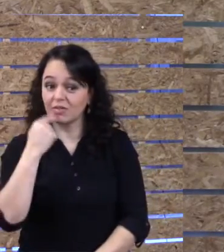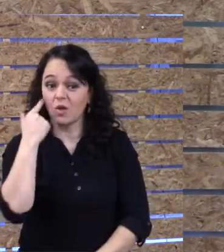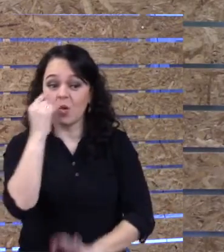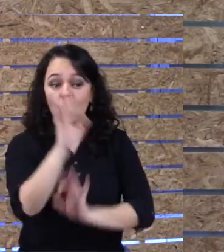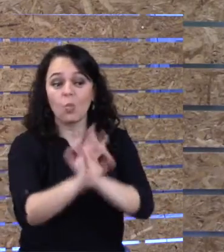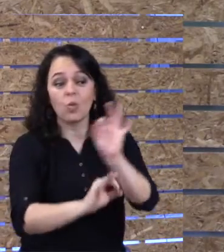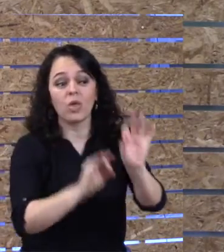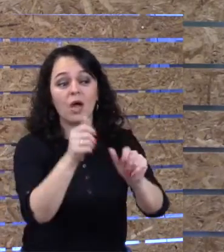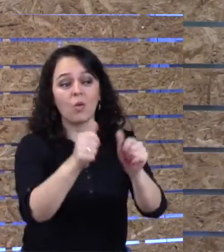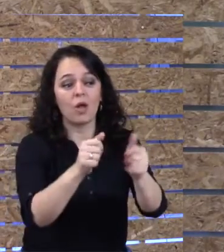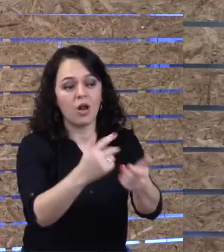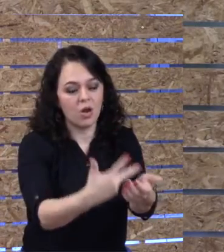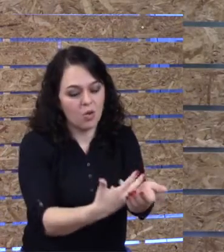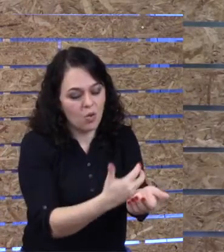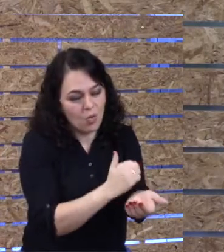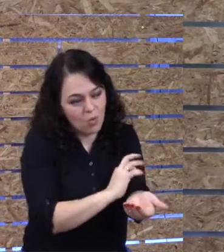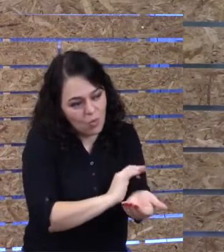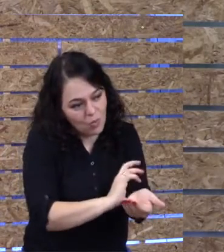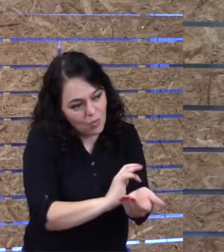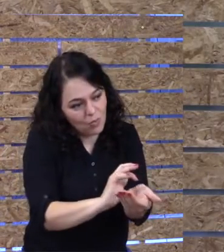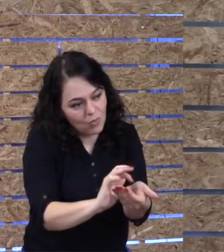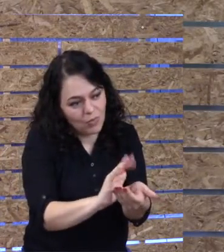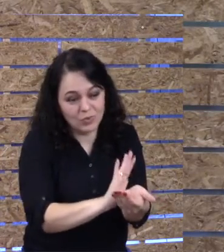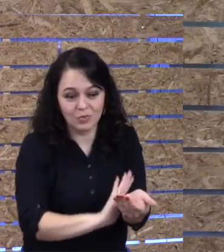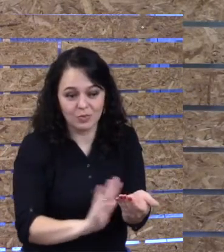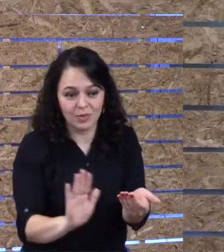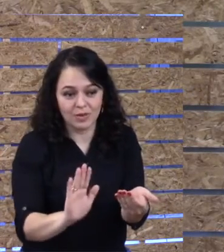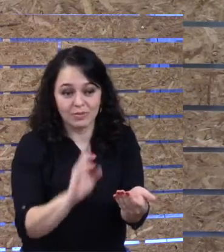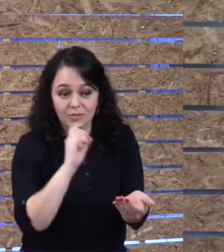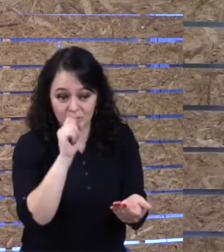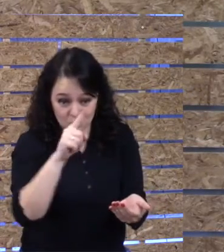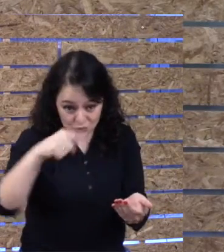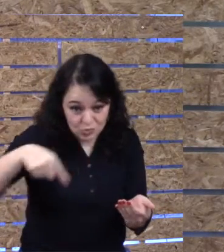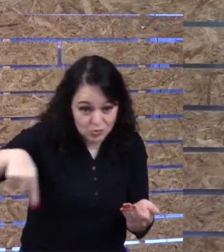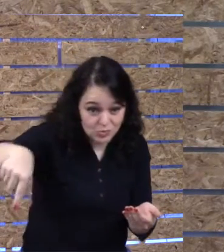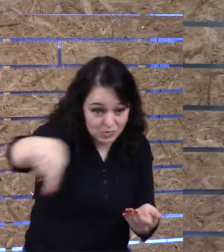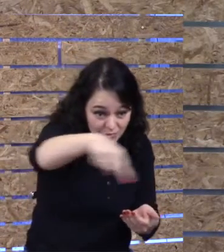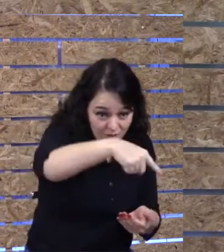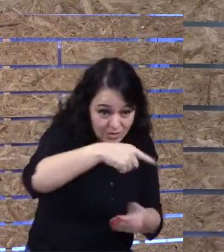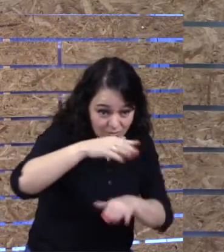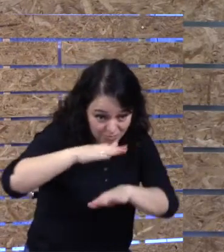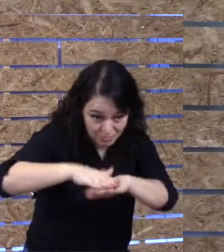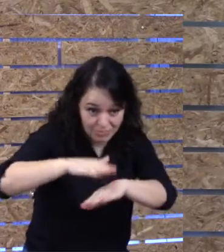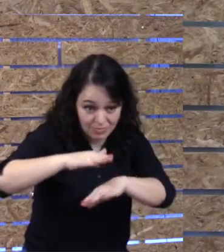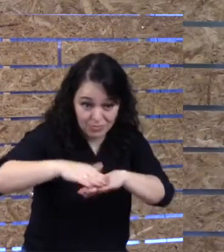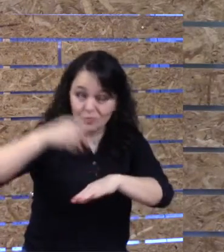Te dejas tratar como una oveja por el Señor.